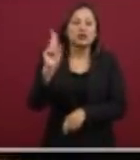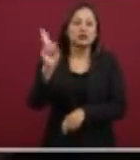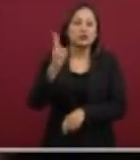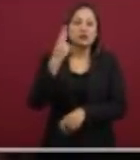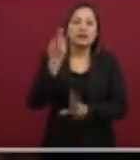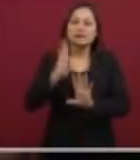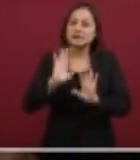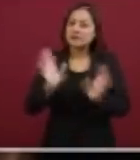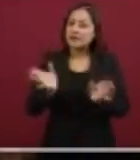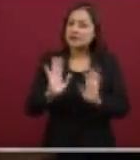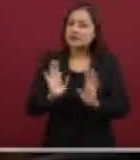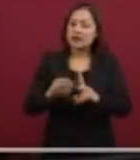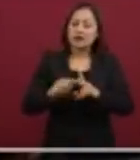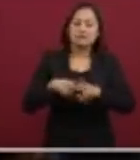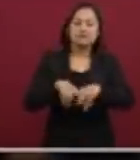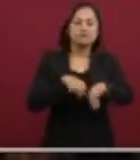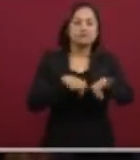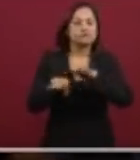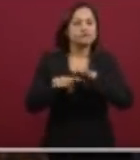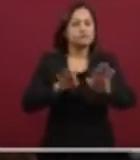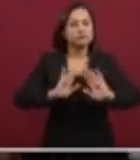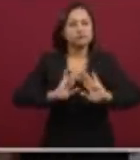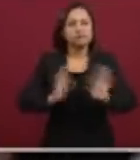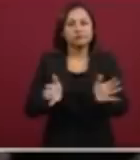iniciando labores.